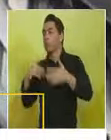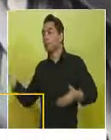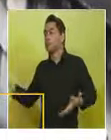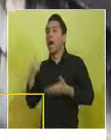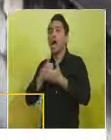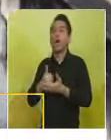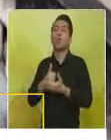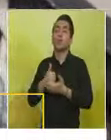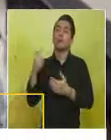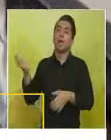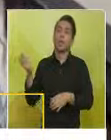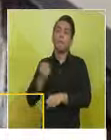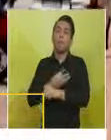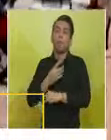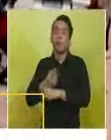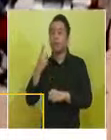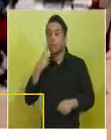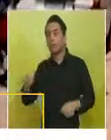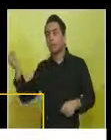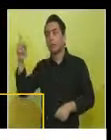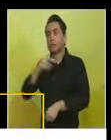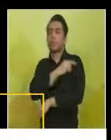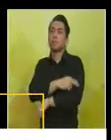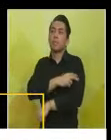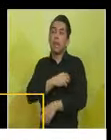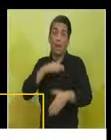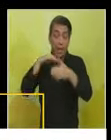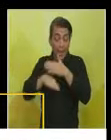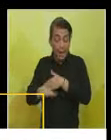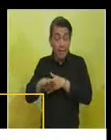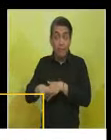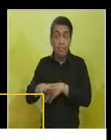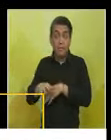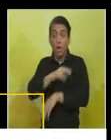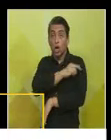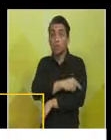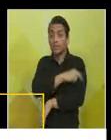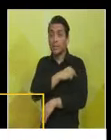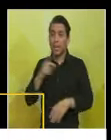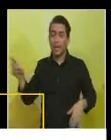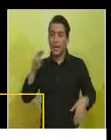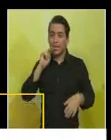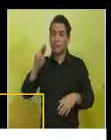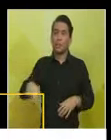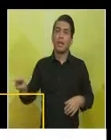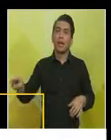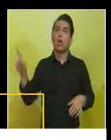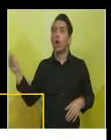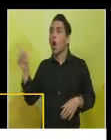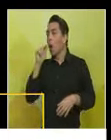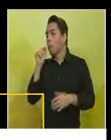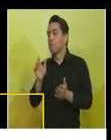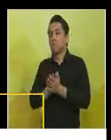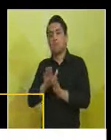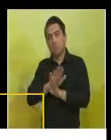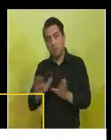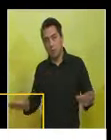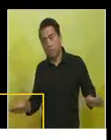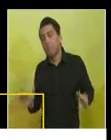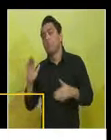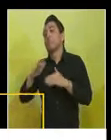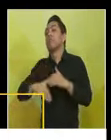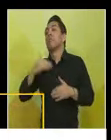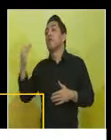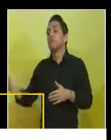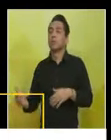y trasladarlo a un hospital. A su ingreso al Centro Asistencial Regional de Chimaltenango, este hombre falleció. Momentos después,